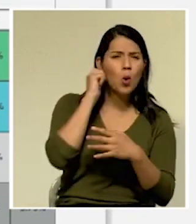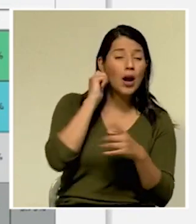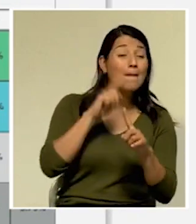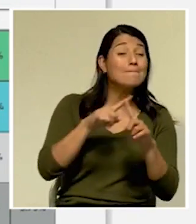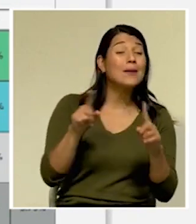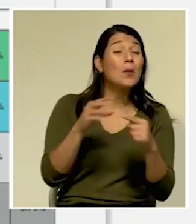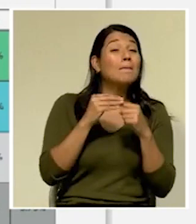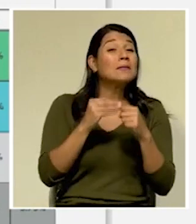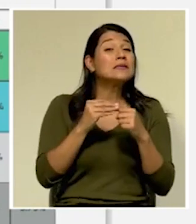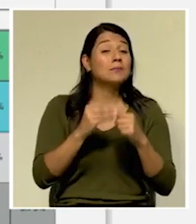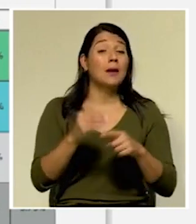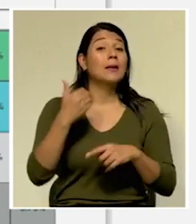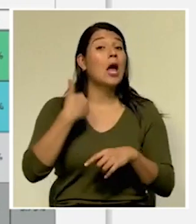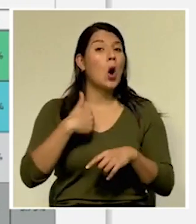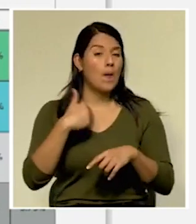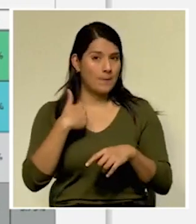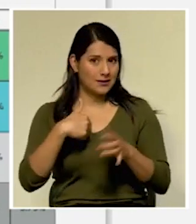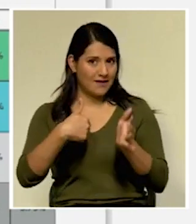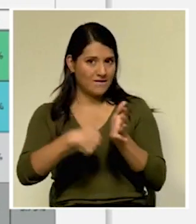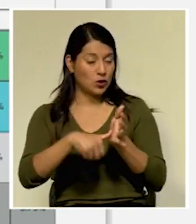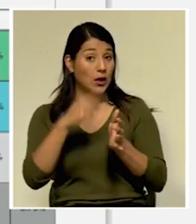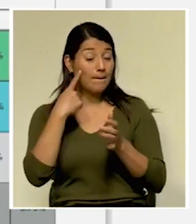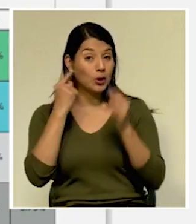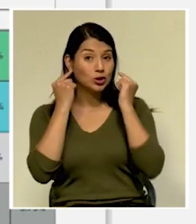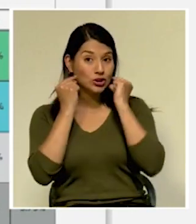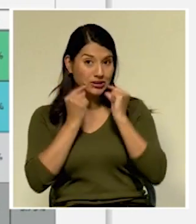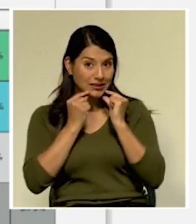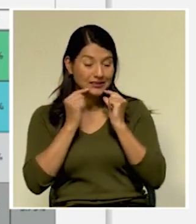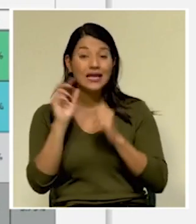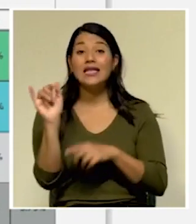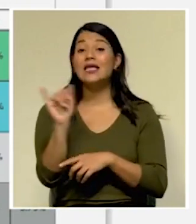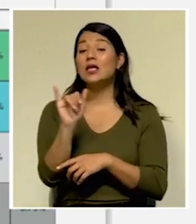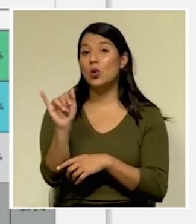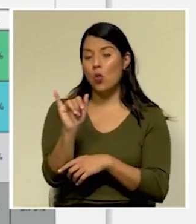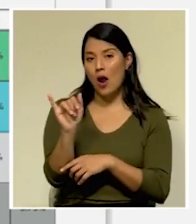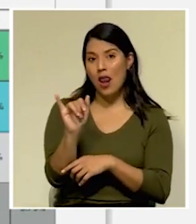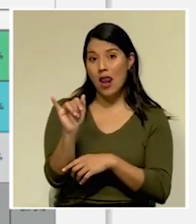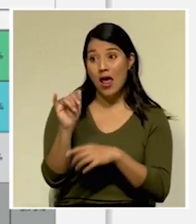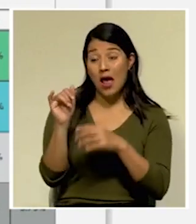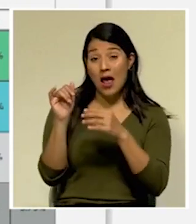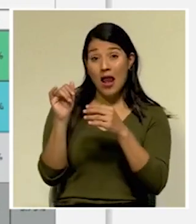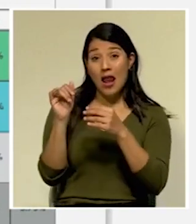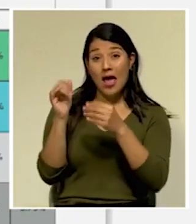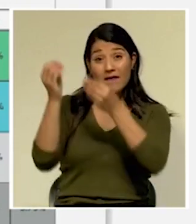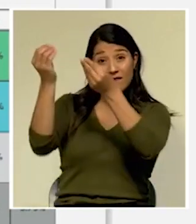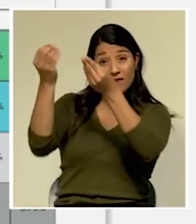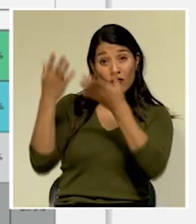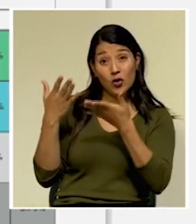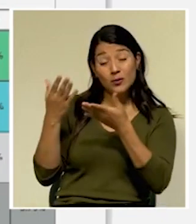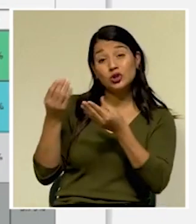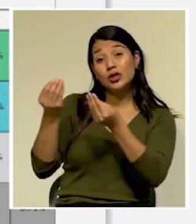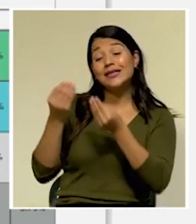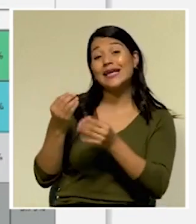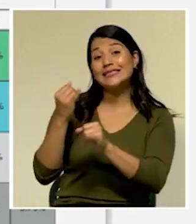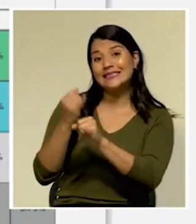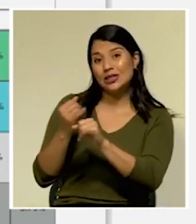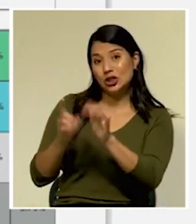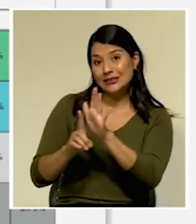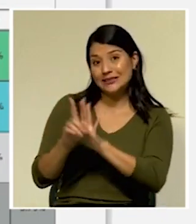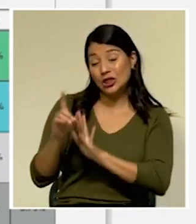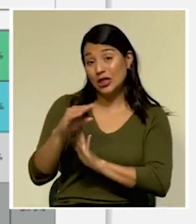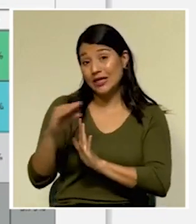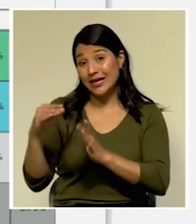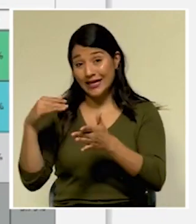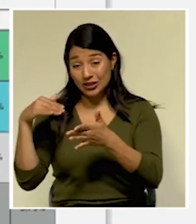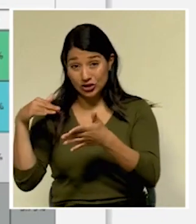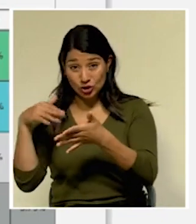voto masculino. Y esto se confirma también con el dato que nos ofrece el Instituto de Desarrollo y Estudios en